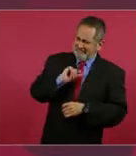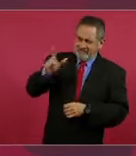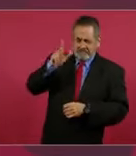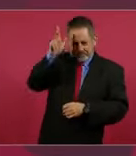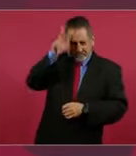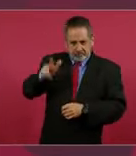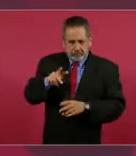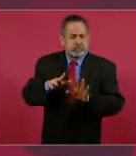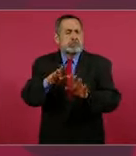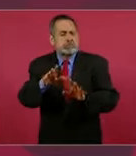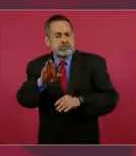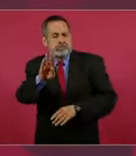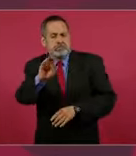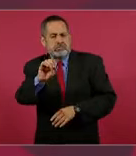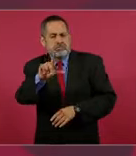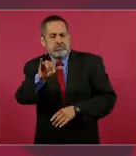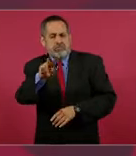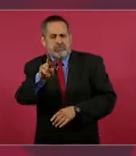Bolívar puede ser,